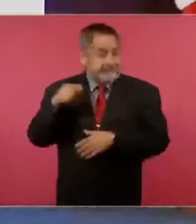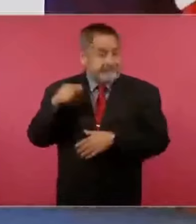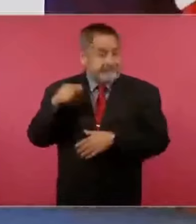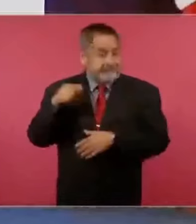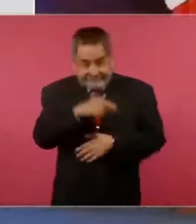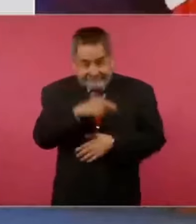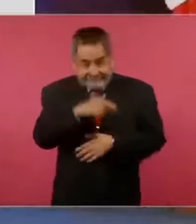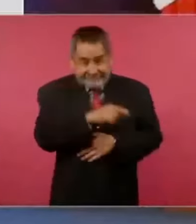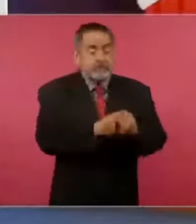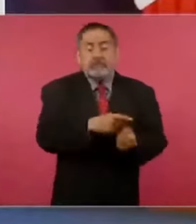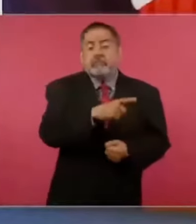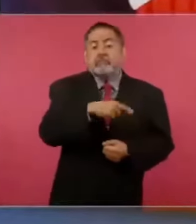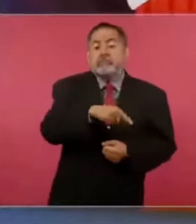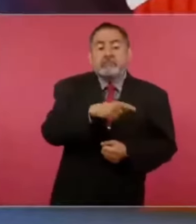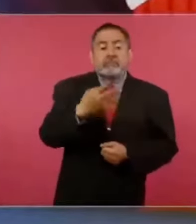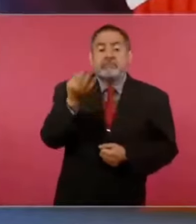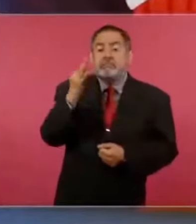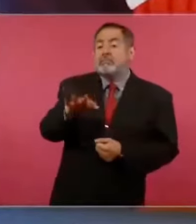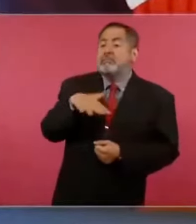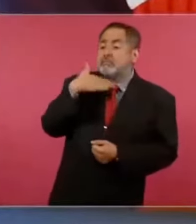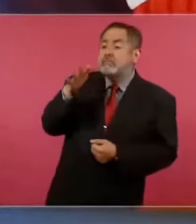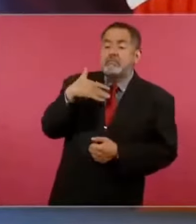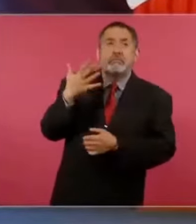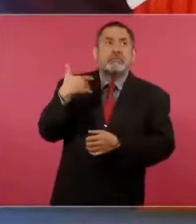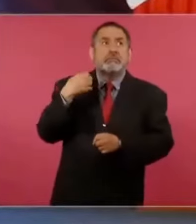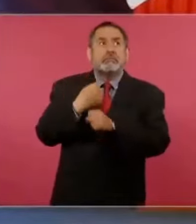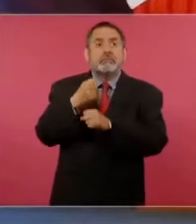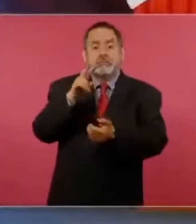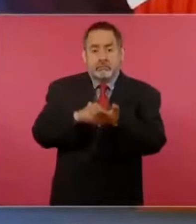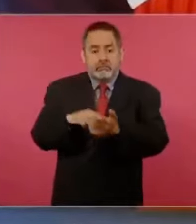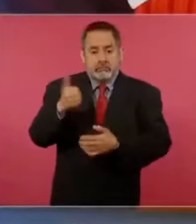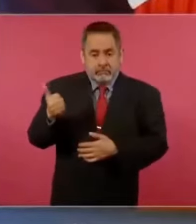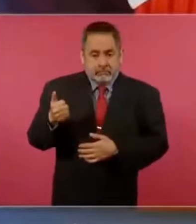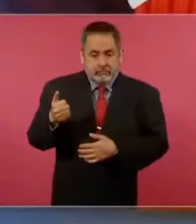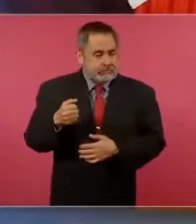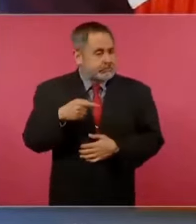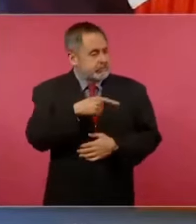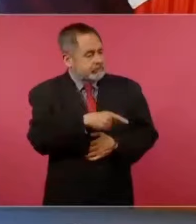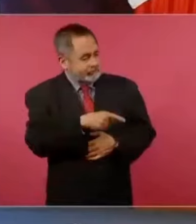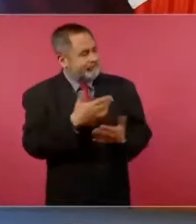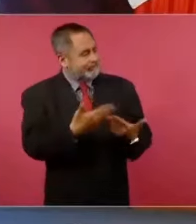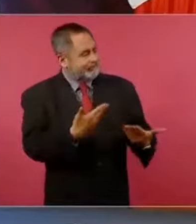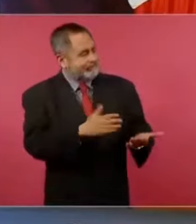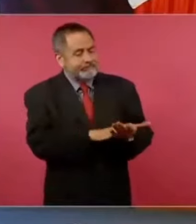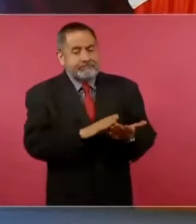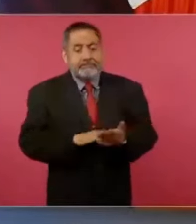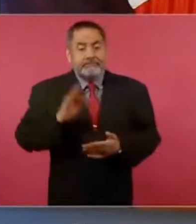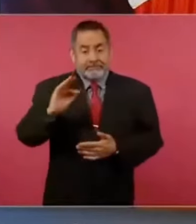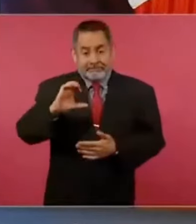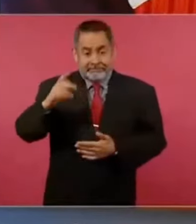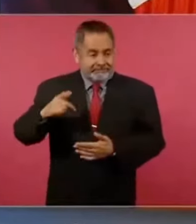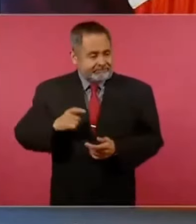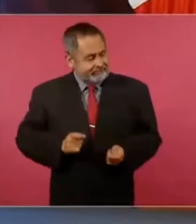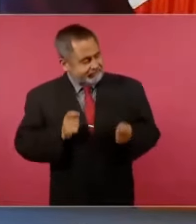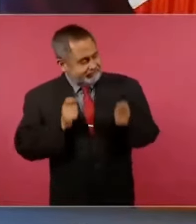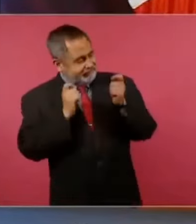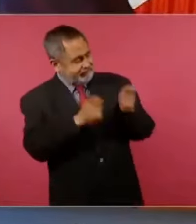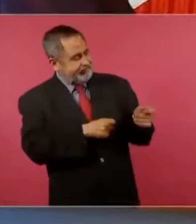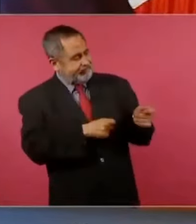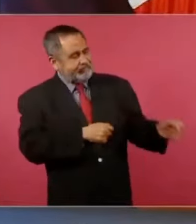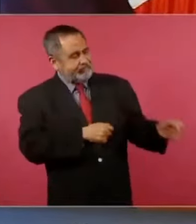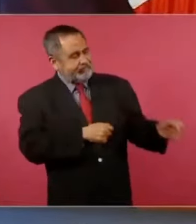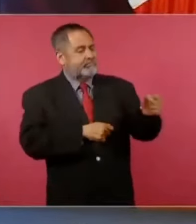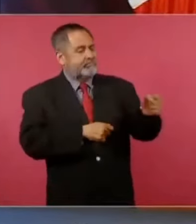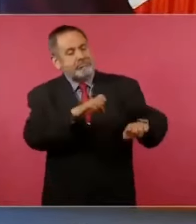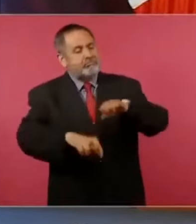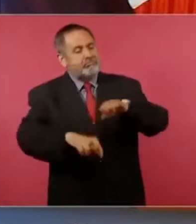Participó en el fraude del 2006 y en premio Calderón lo nombró